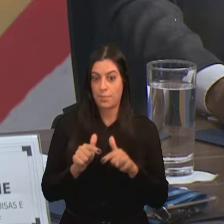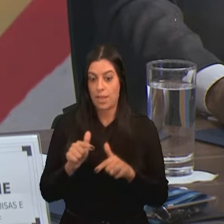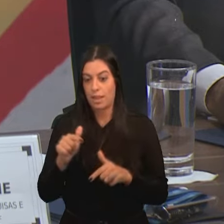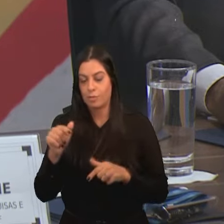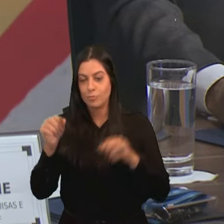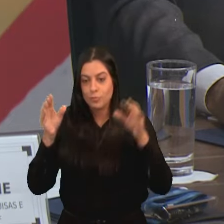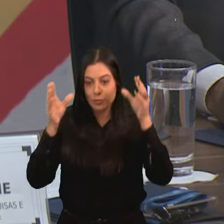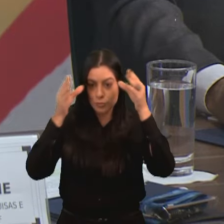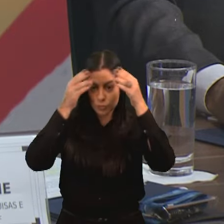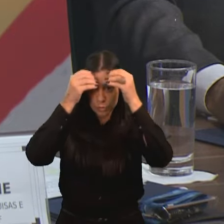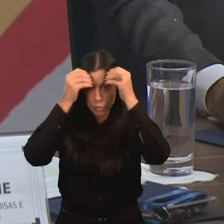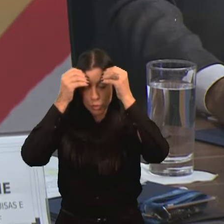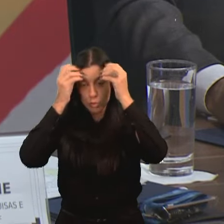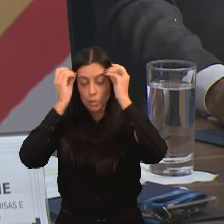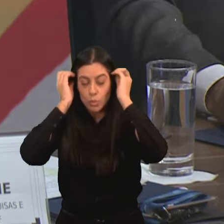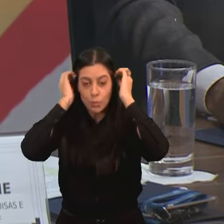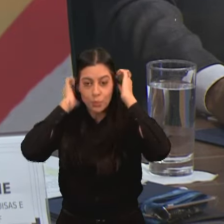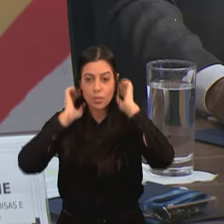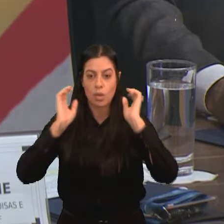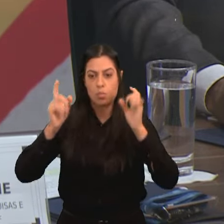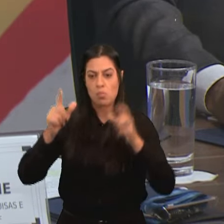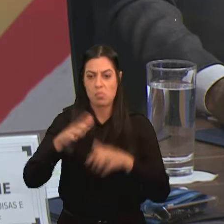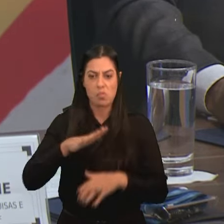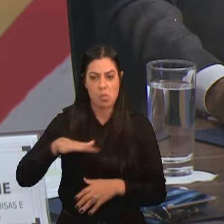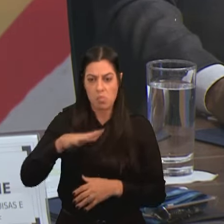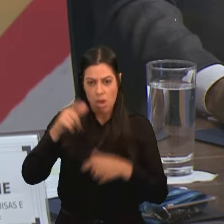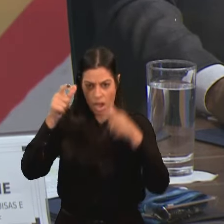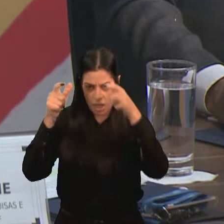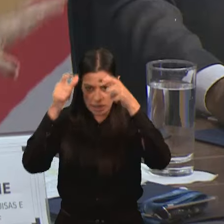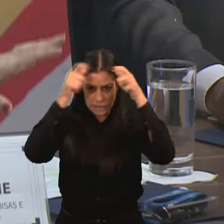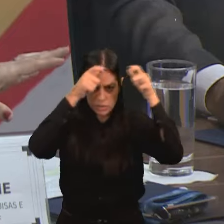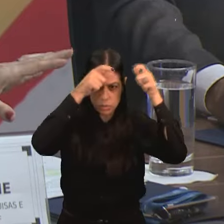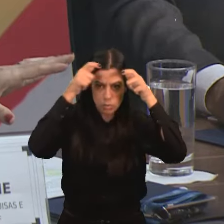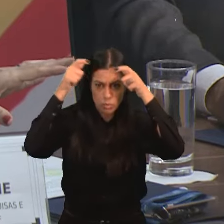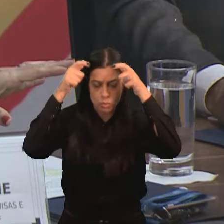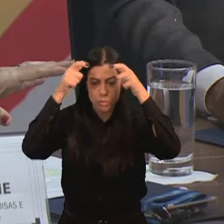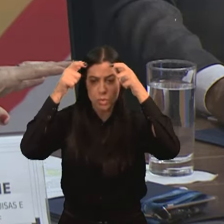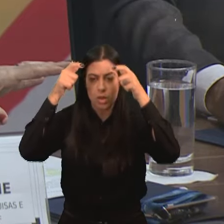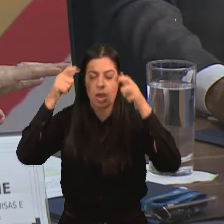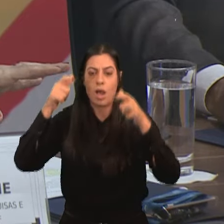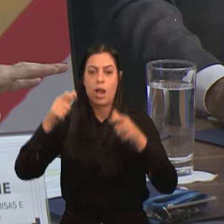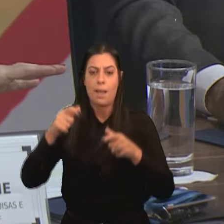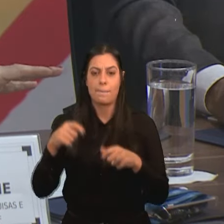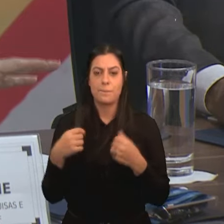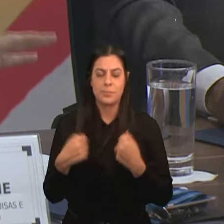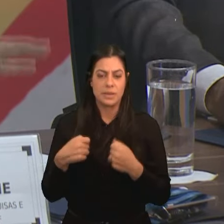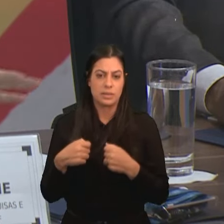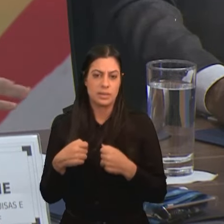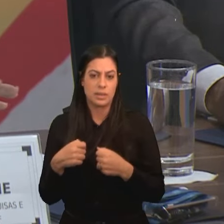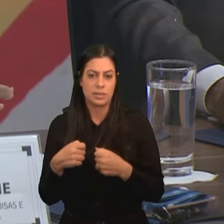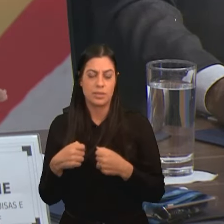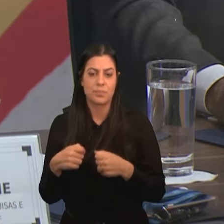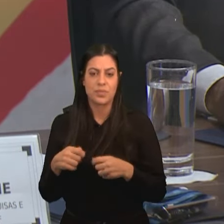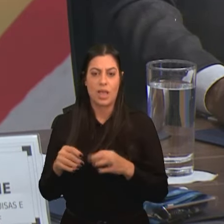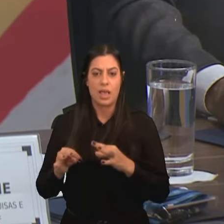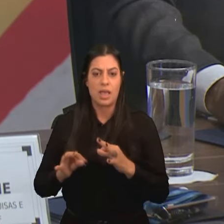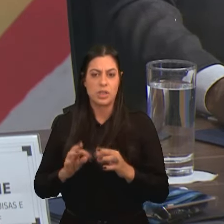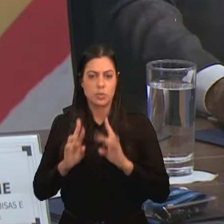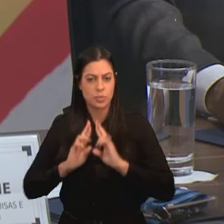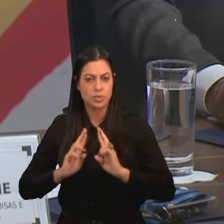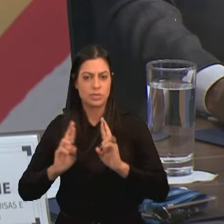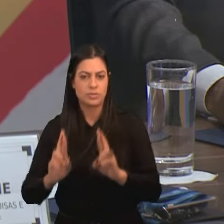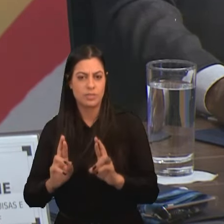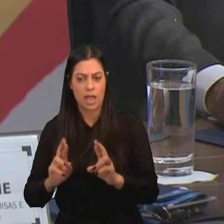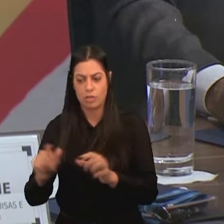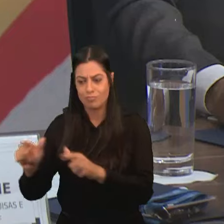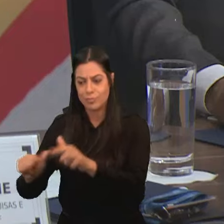base en redes neurales, en que determinadas áreas del cerebro son responsables por algunas actividades y